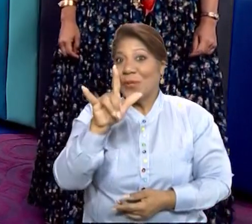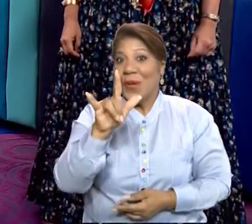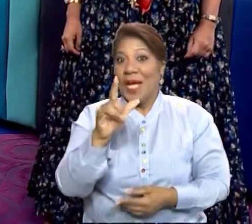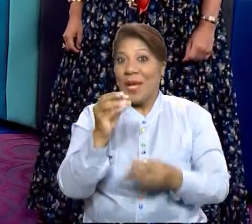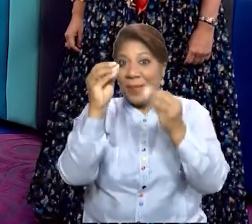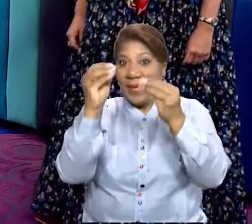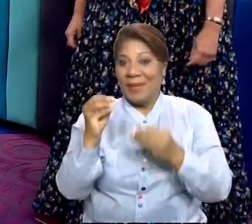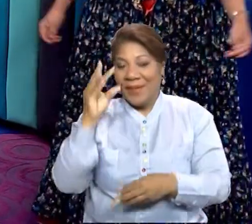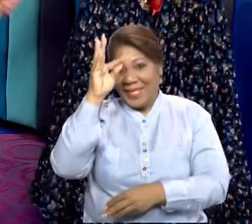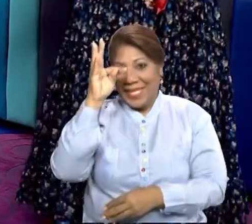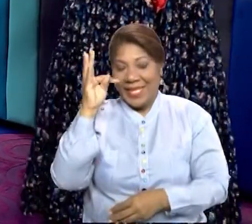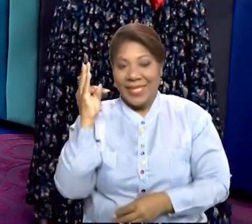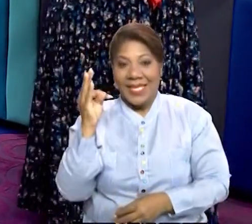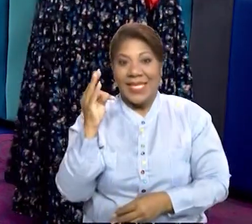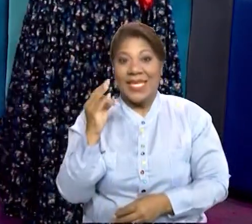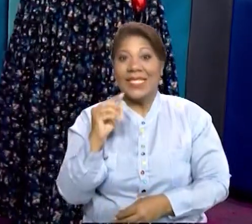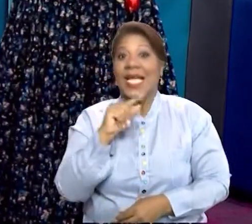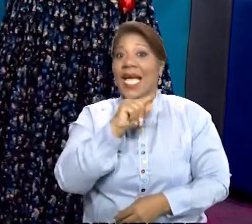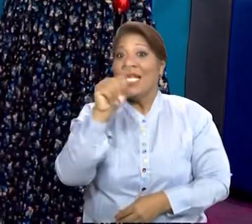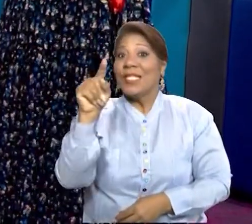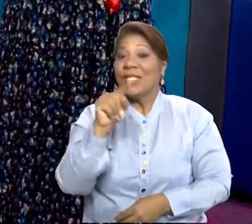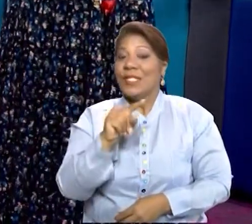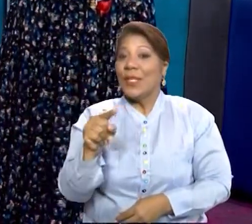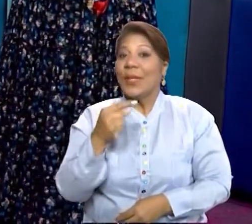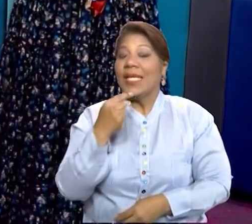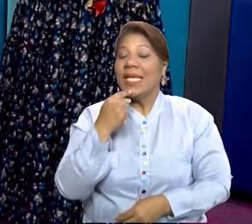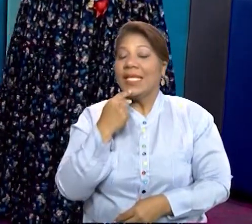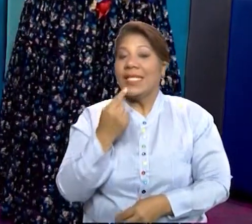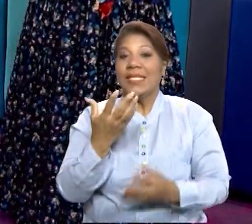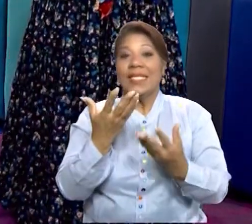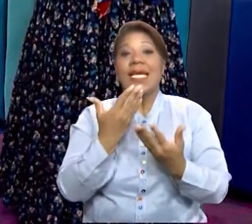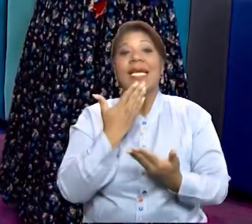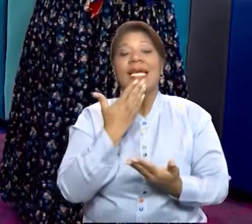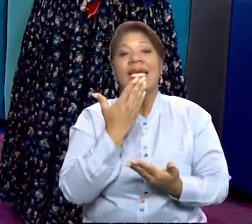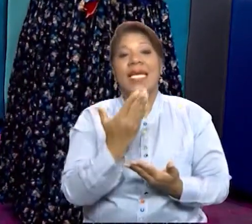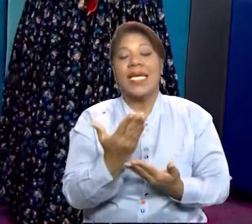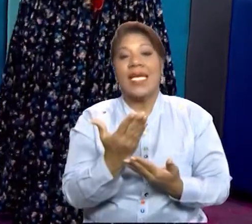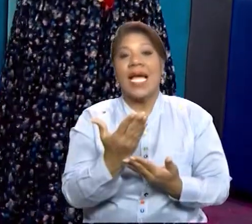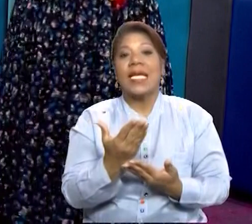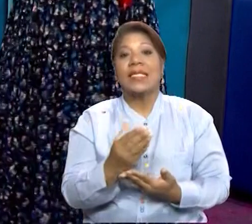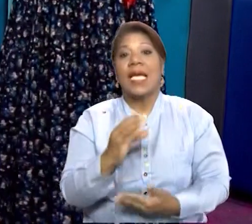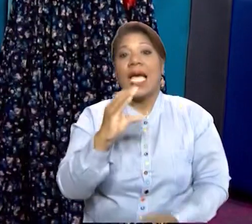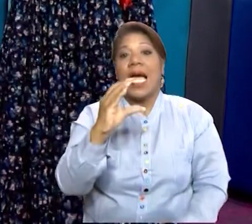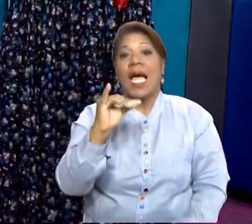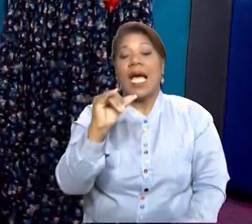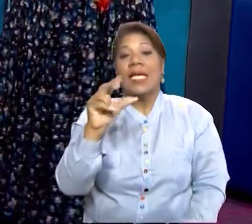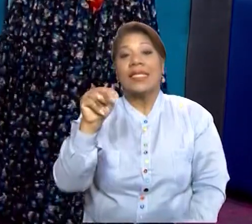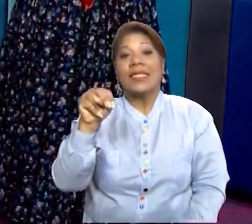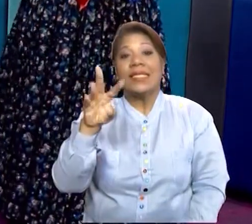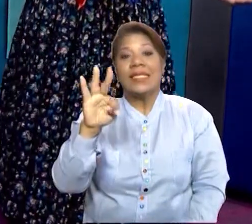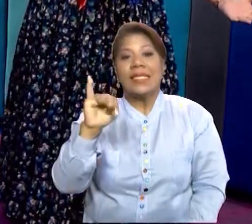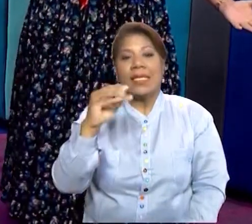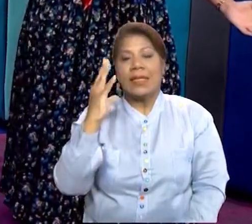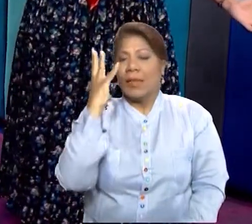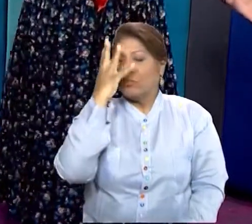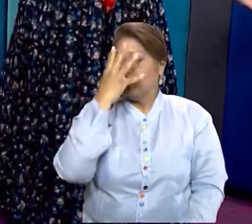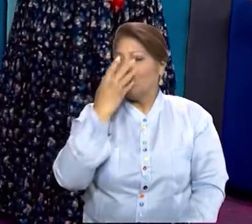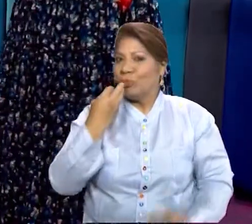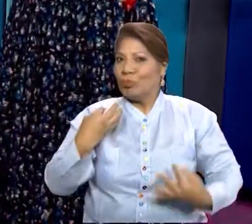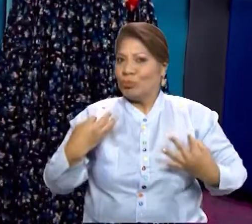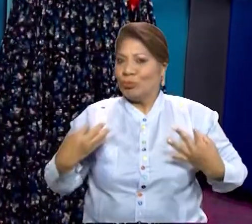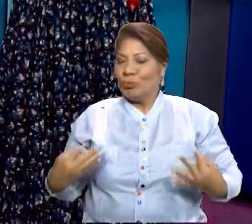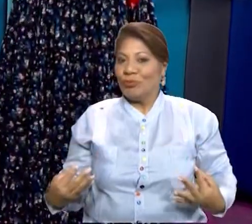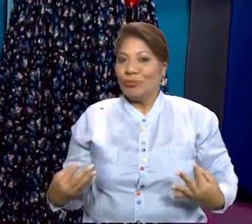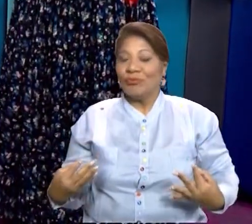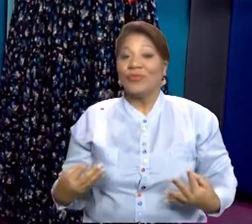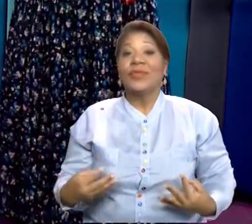¡Un beso! Bien, yo antes de despedirme le doy las gracias a Cintia por ataviarme con esta hermosura, un